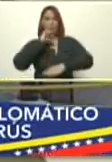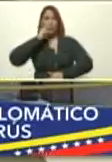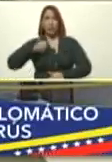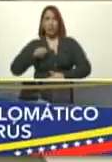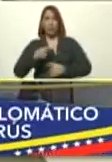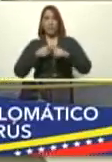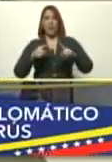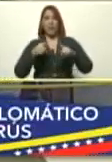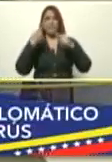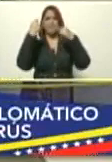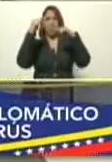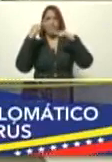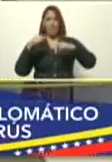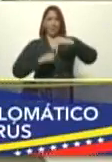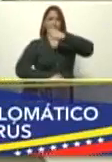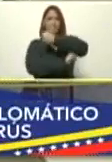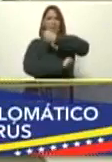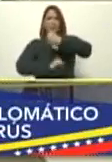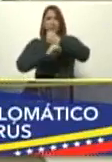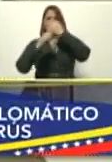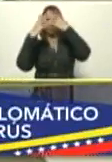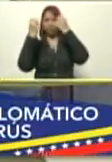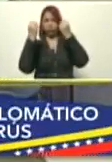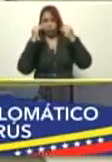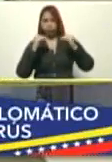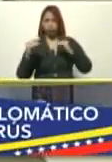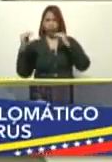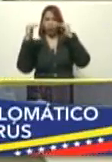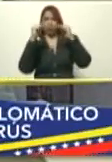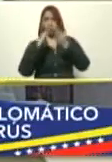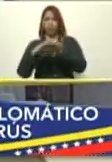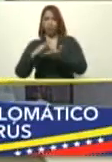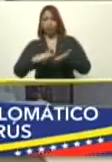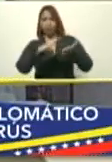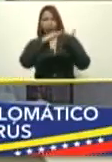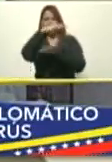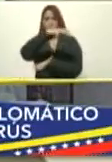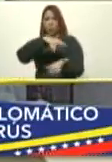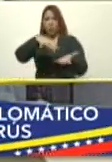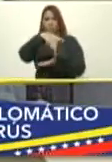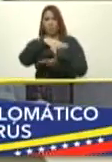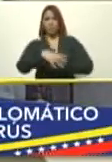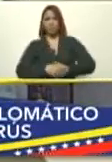establecer bases de entendimiento y de resolución de los conflictos.